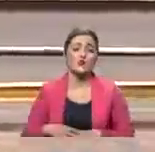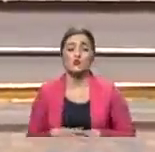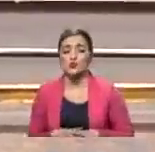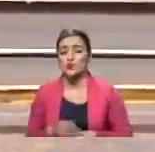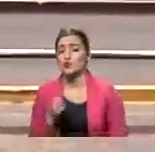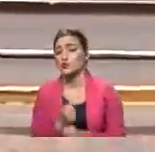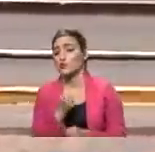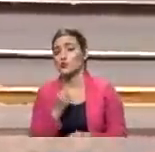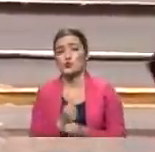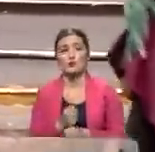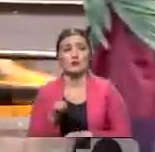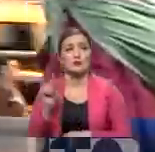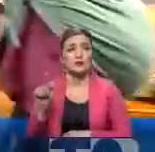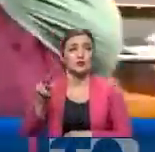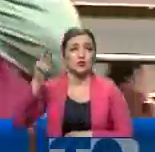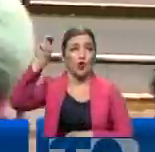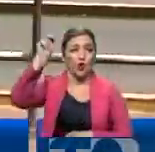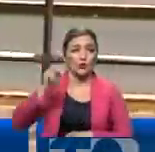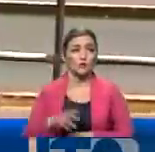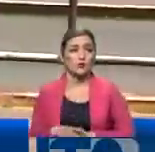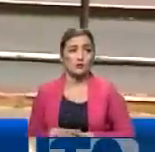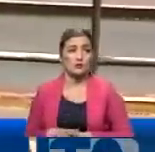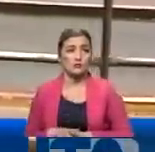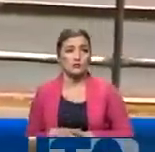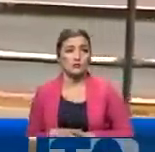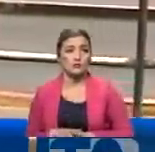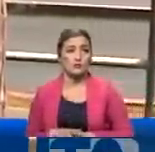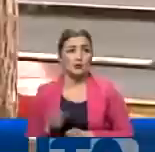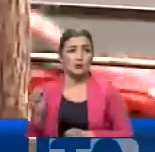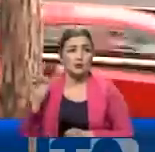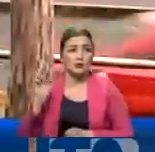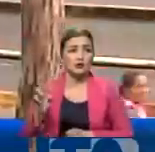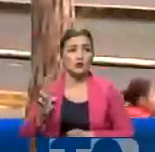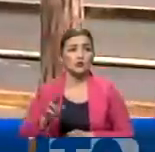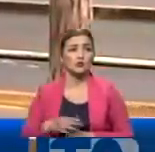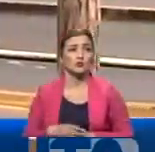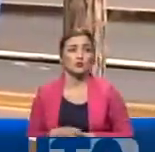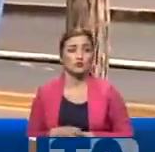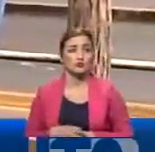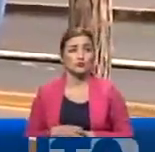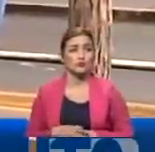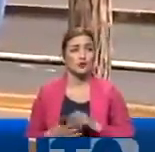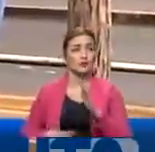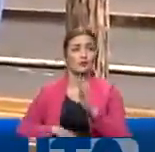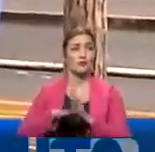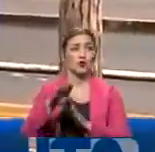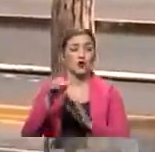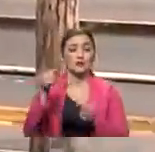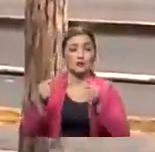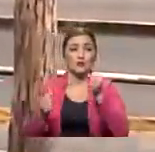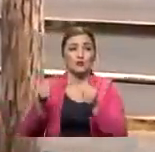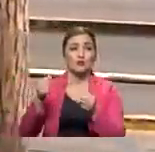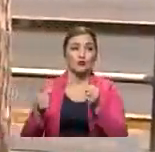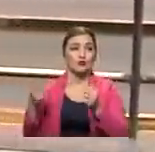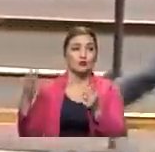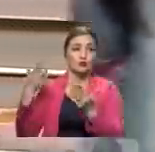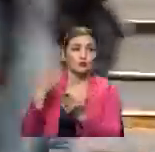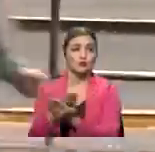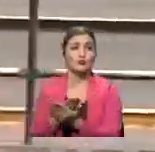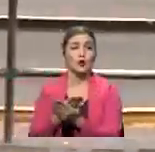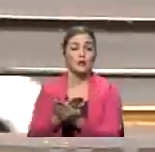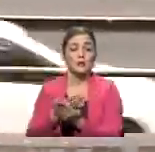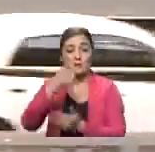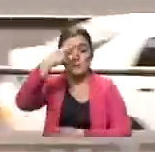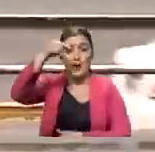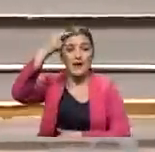sus trabajos que están en el norte de la capital y vienen desde el sur, porque recordemos que la mayoría de transportes están llegando solo hasta el